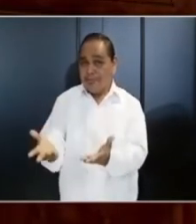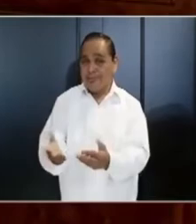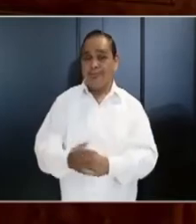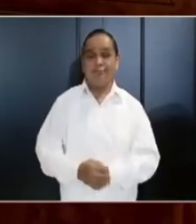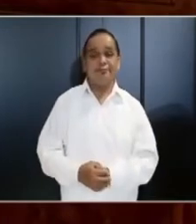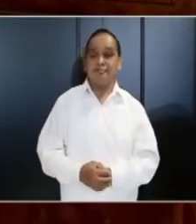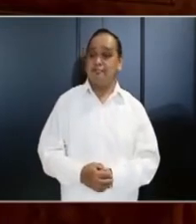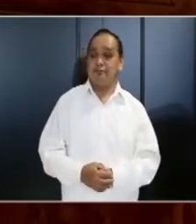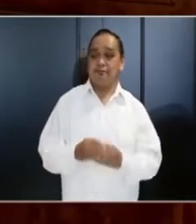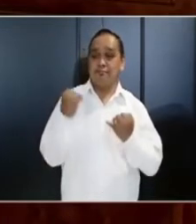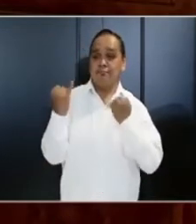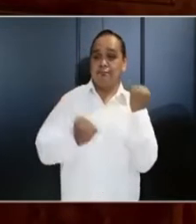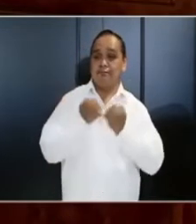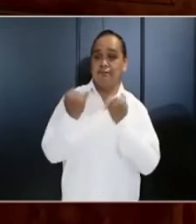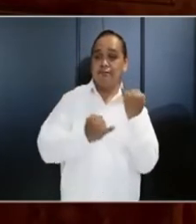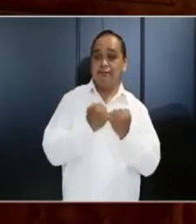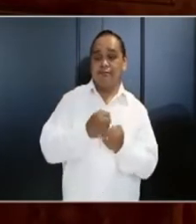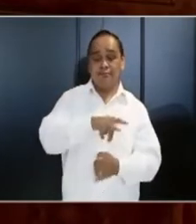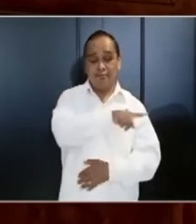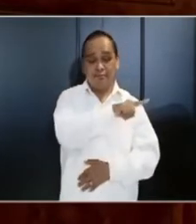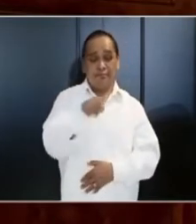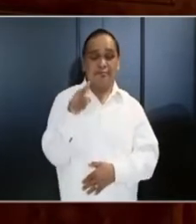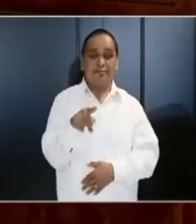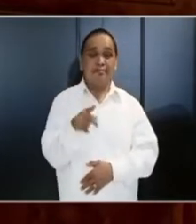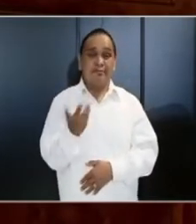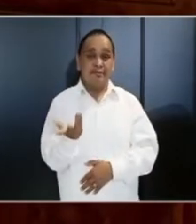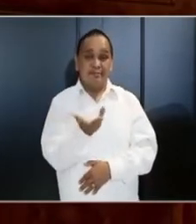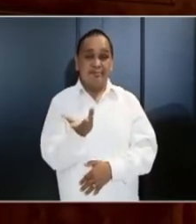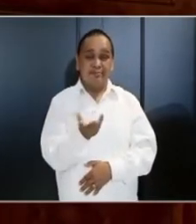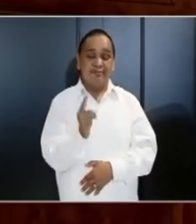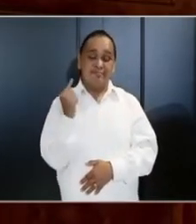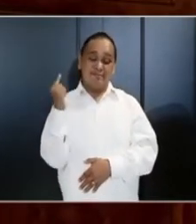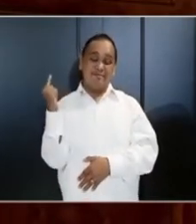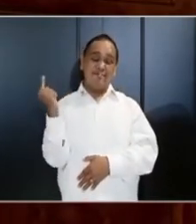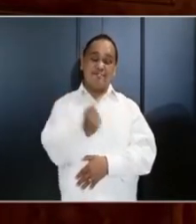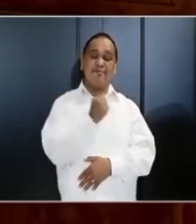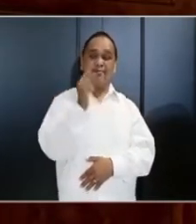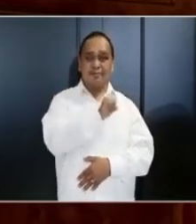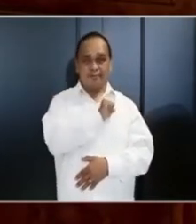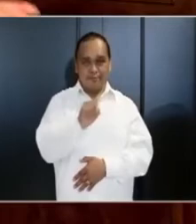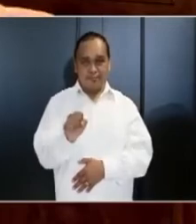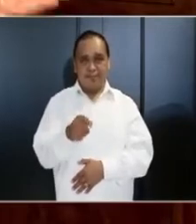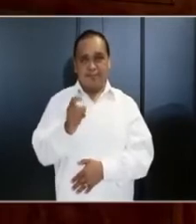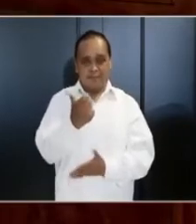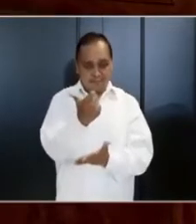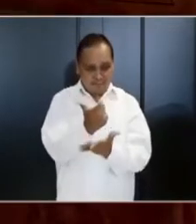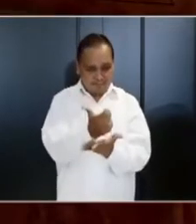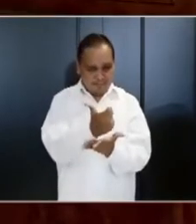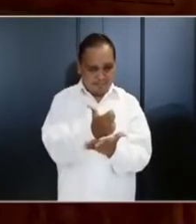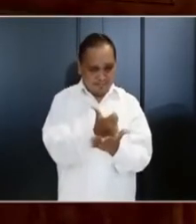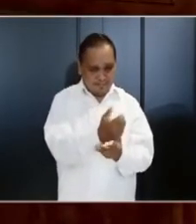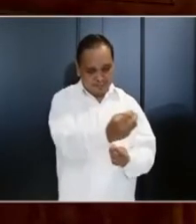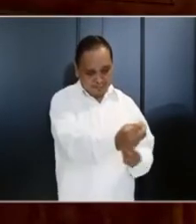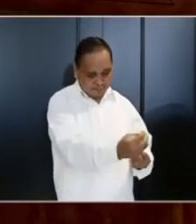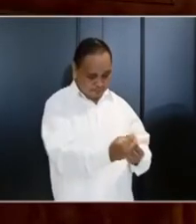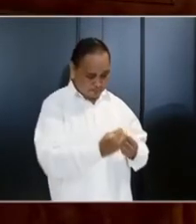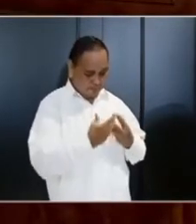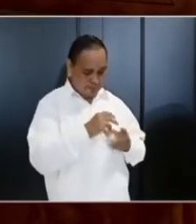un juego perverso donde haces este círculo para que el dinero ya cuando entre a tu cuenta ya